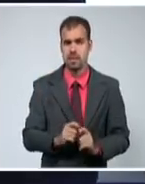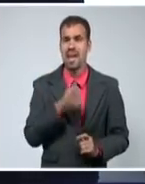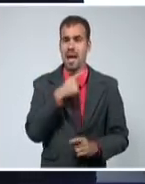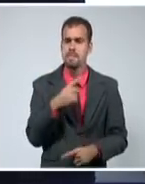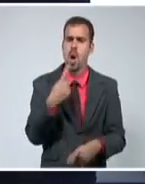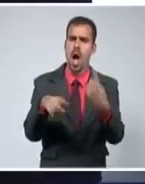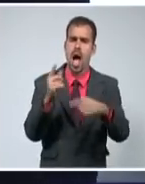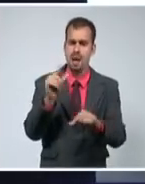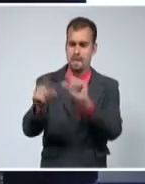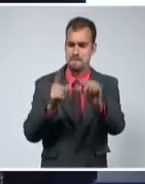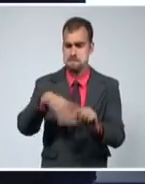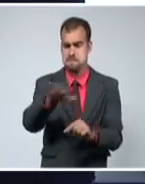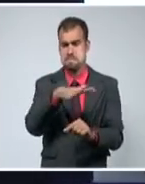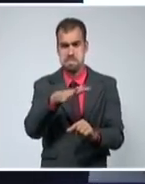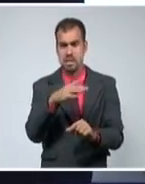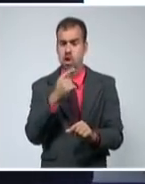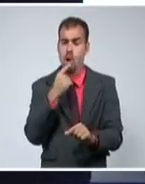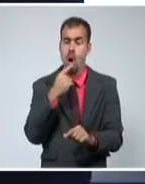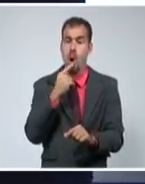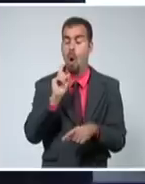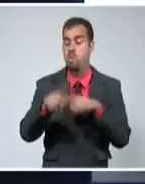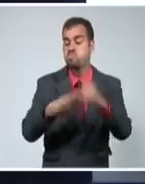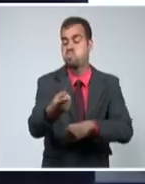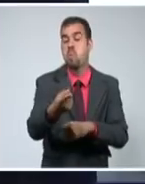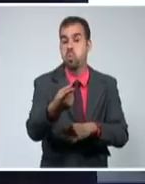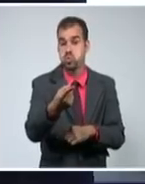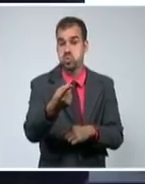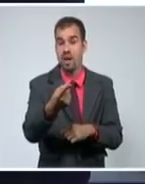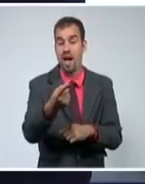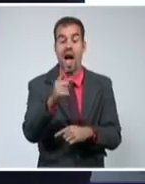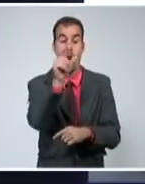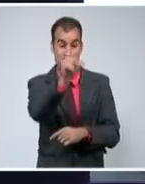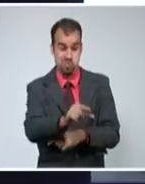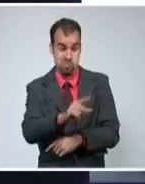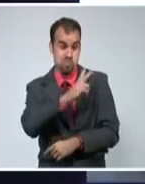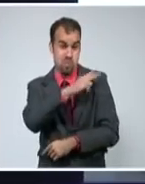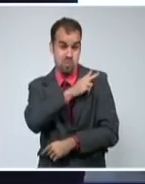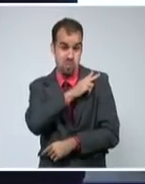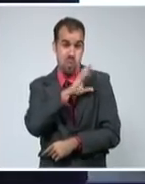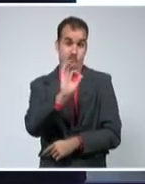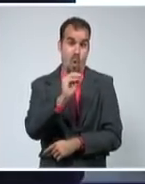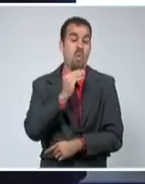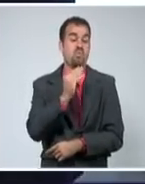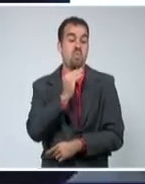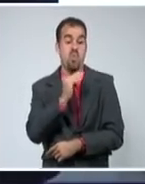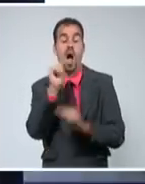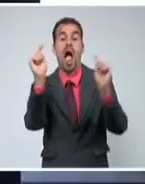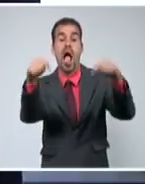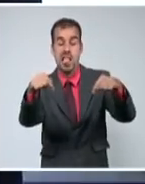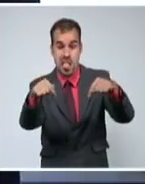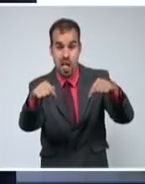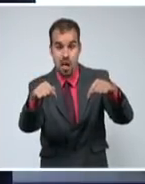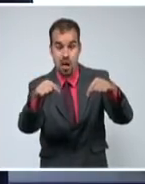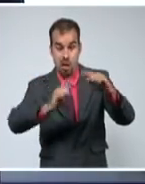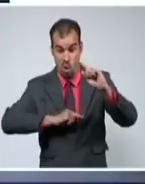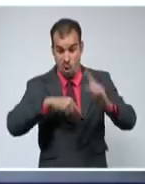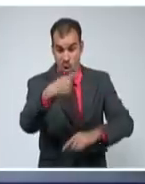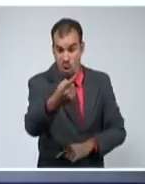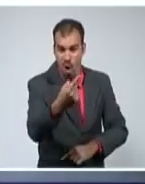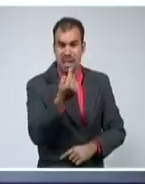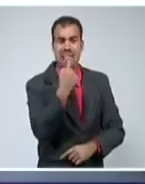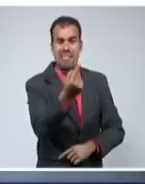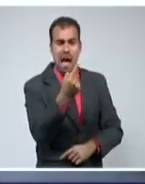ultraje ofenda de palabra o por escrito en su dignidad o decoro a una autoridad funcionario público oa sus agentes o auxiliares en ejercicio de sus